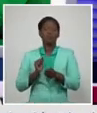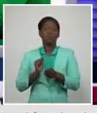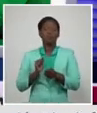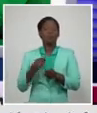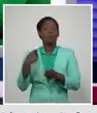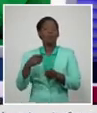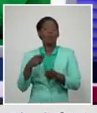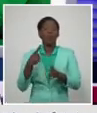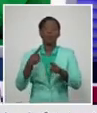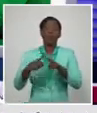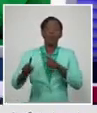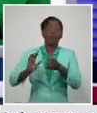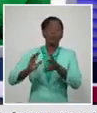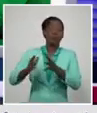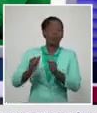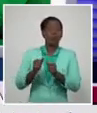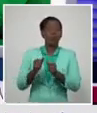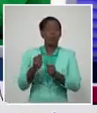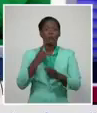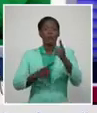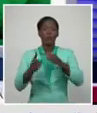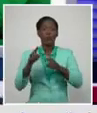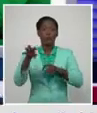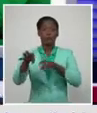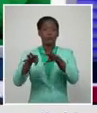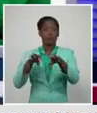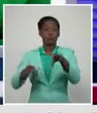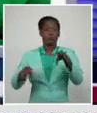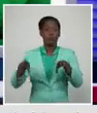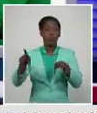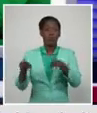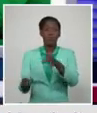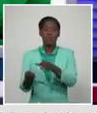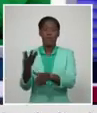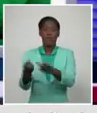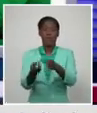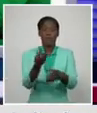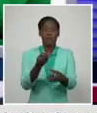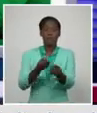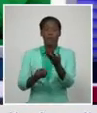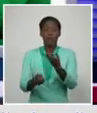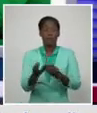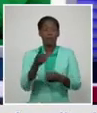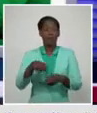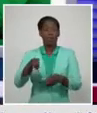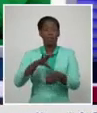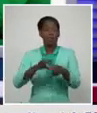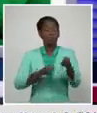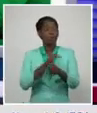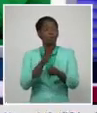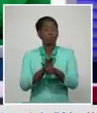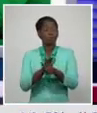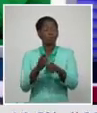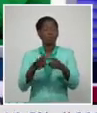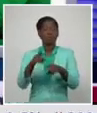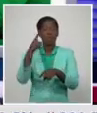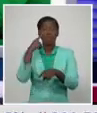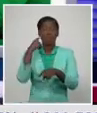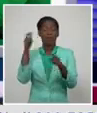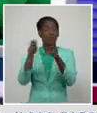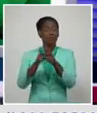determinados territorios, en determinados eventos que tenemos con transmisión. Y La Habana ahora, que